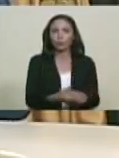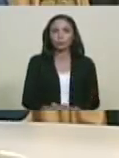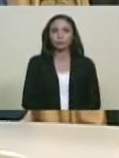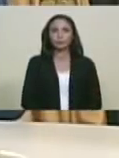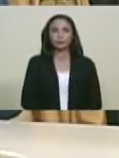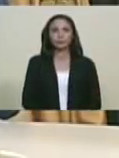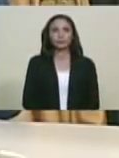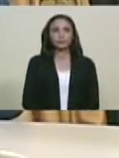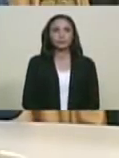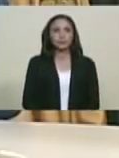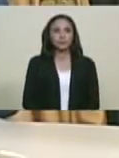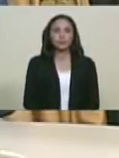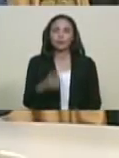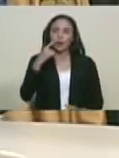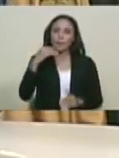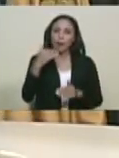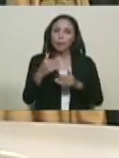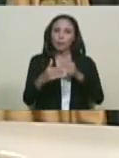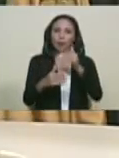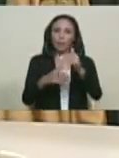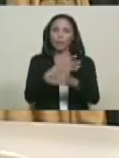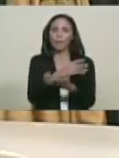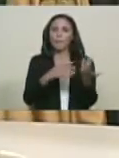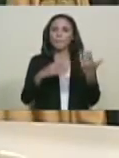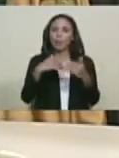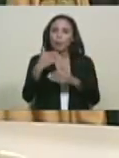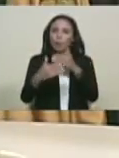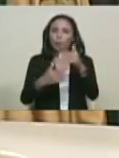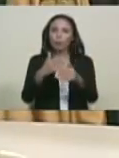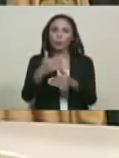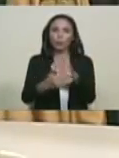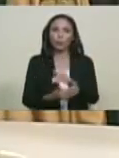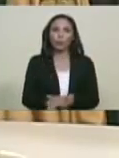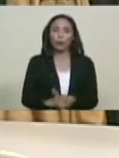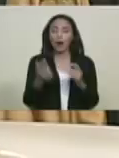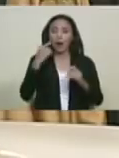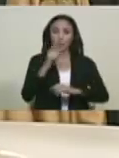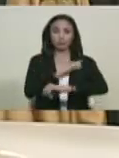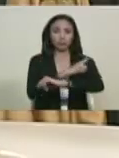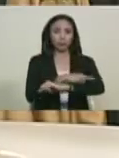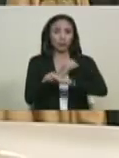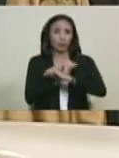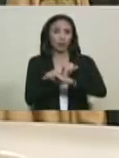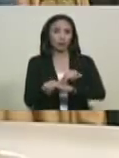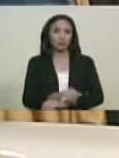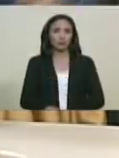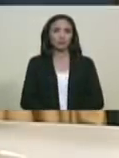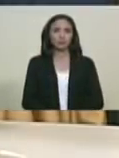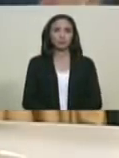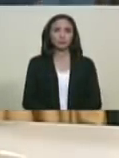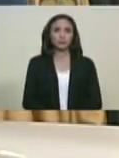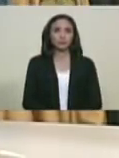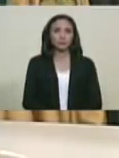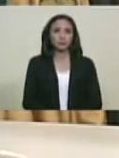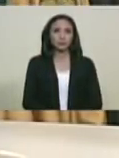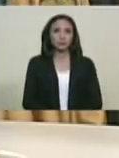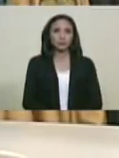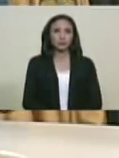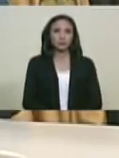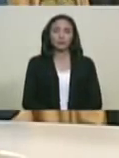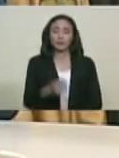es un pulso pulso aquí mira pulso duro entre la visión neoliberal